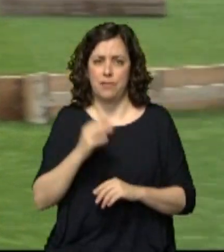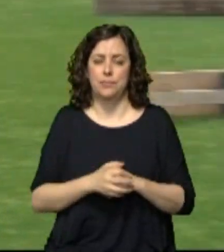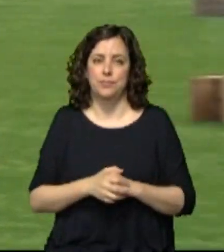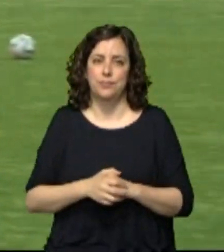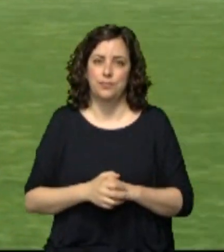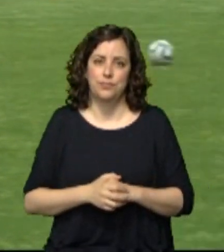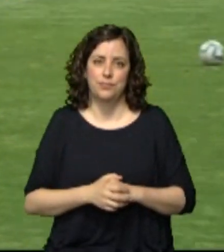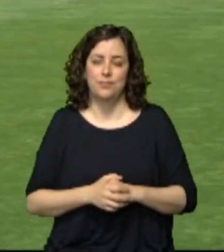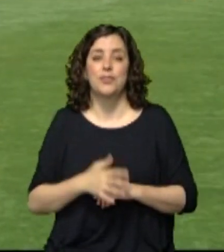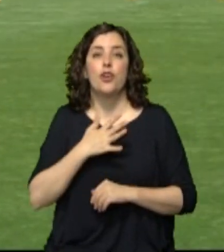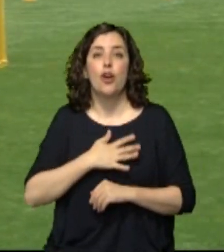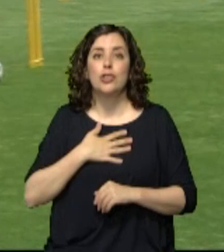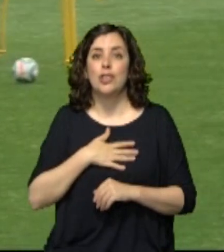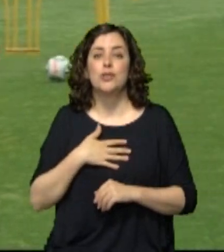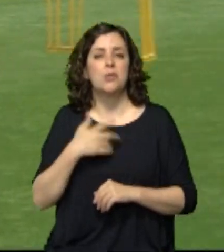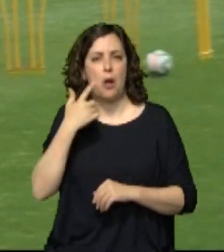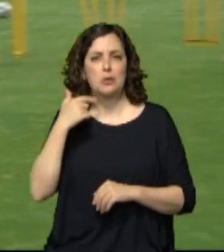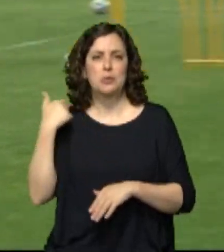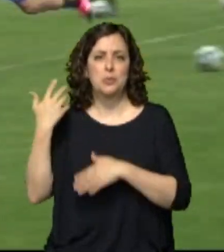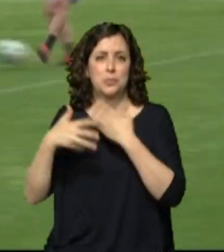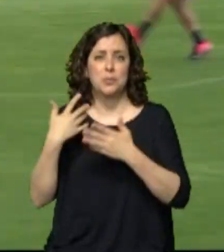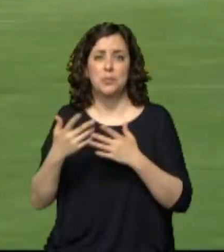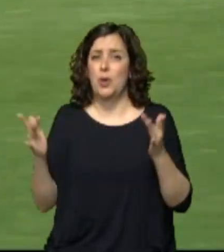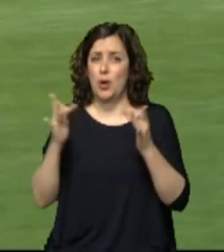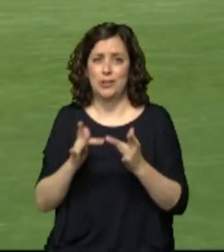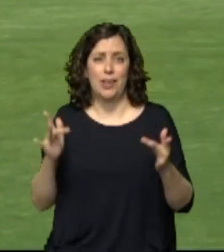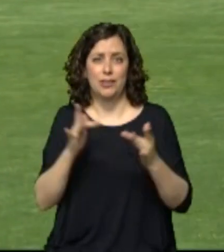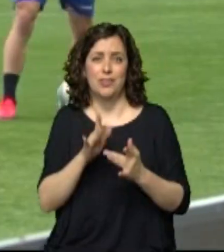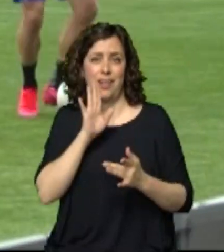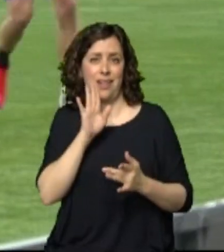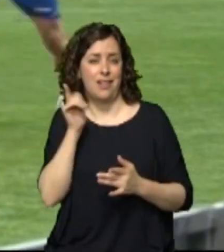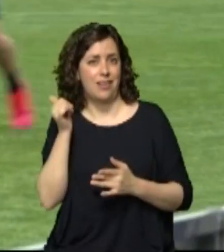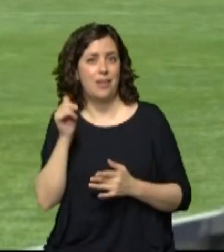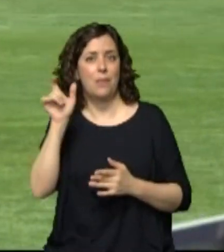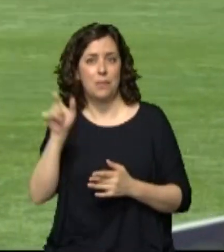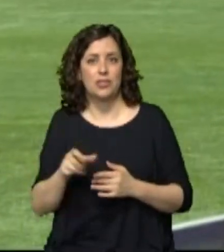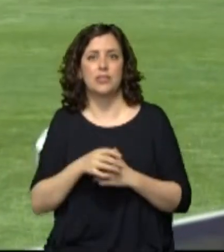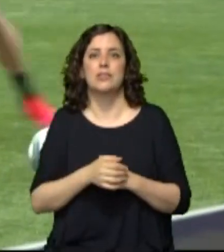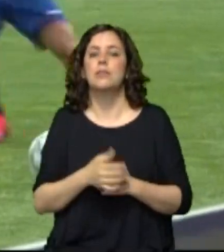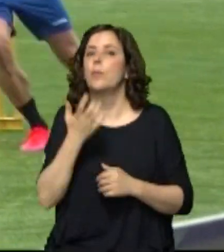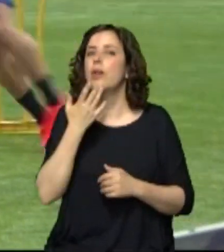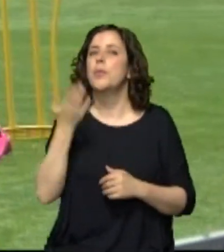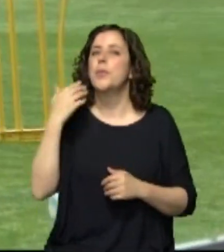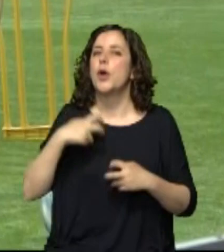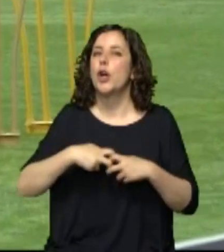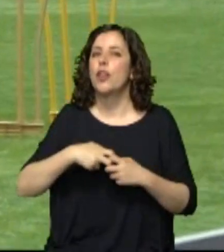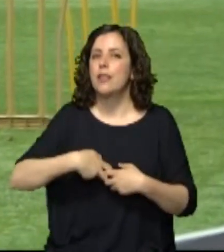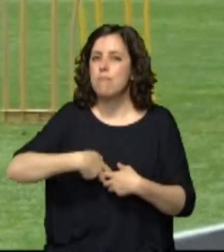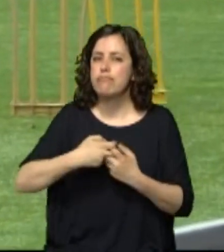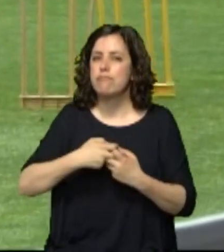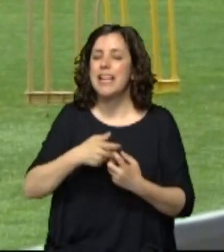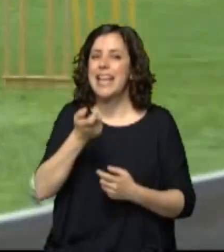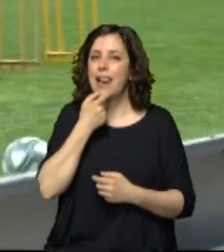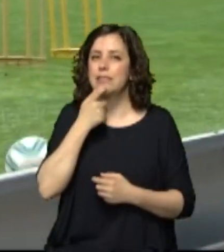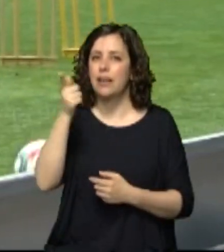trabaja habitualmente con jugadores rojillos y de otros equipos. Ha tratado, por ejemplo, la grave lesión de rodilla que sufrió Bojan Kirkic en Inglaterra tras abandonar